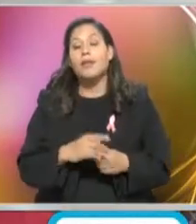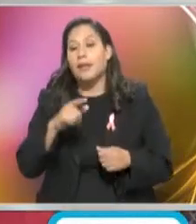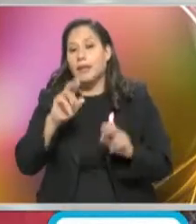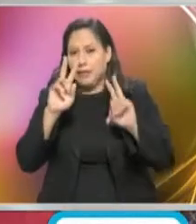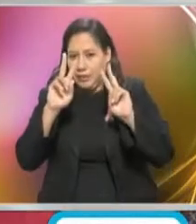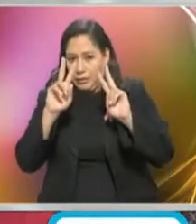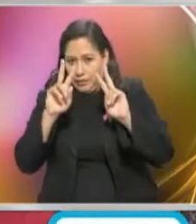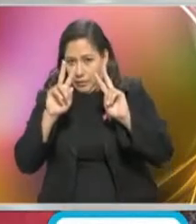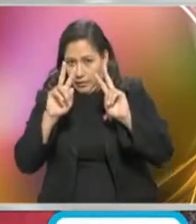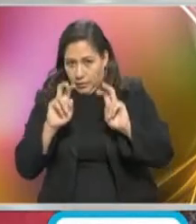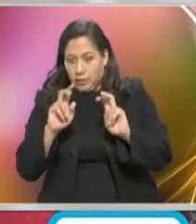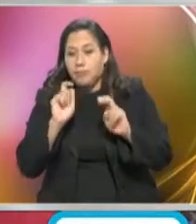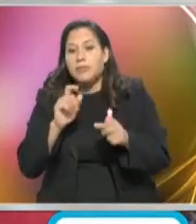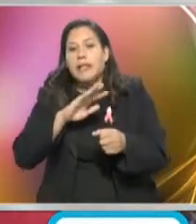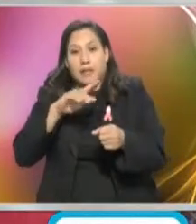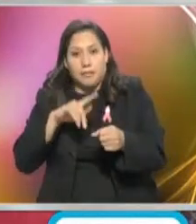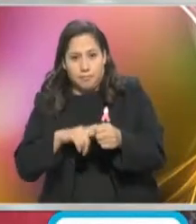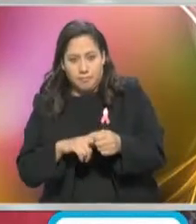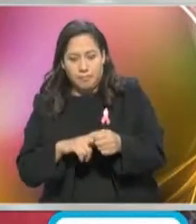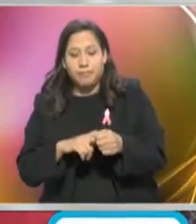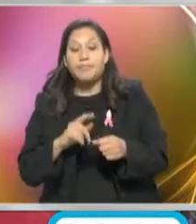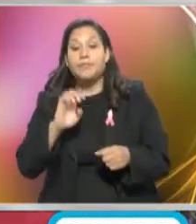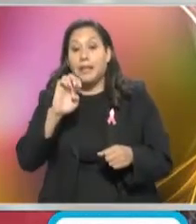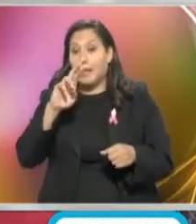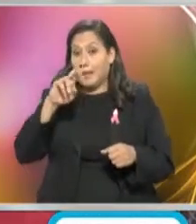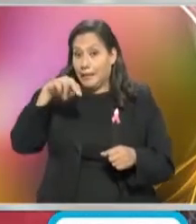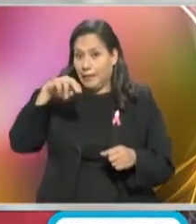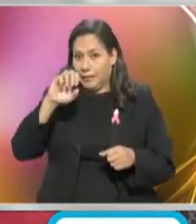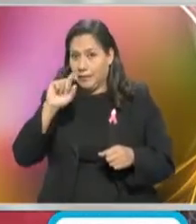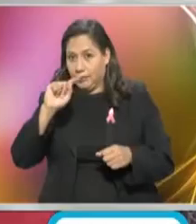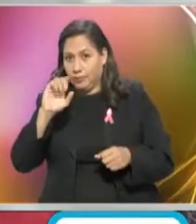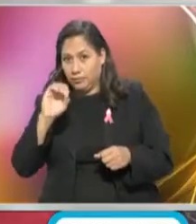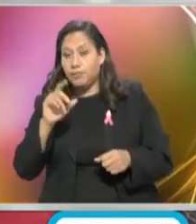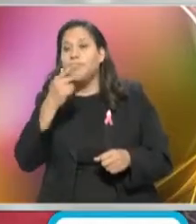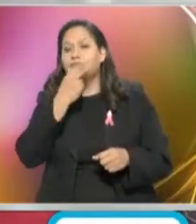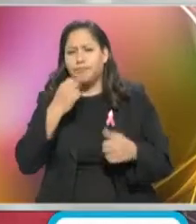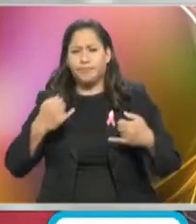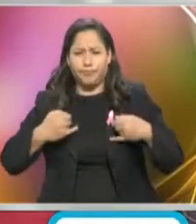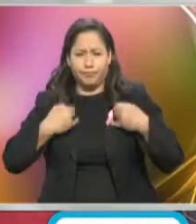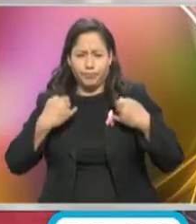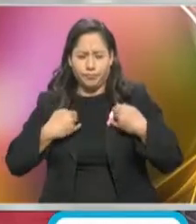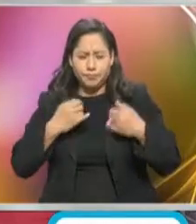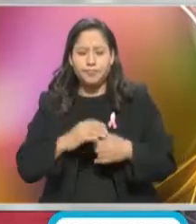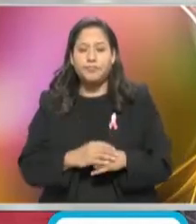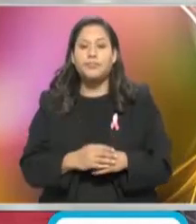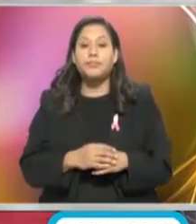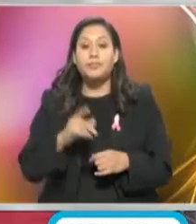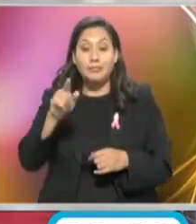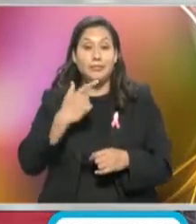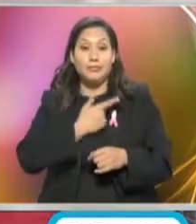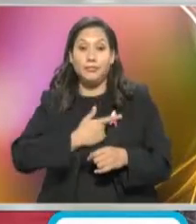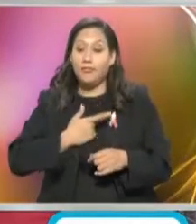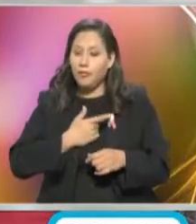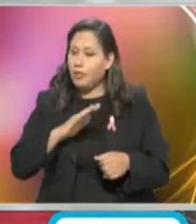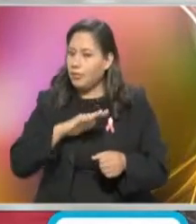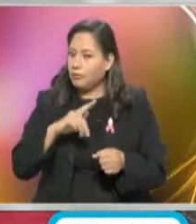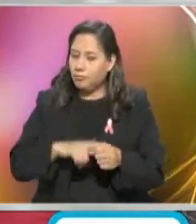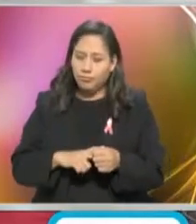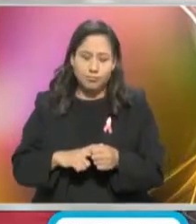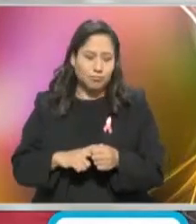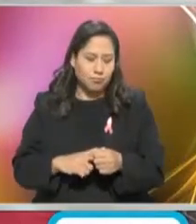Relacionándonos exactamente con las mascotas, Ernesto es un joven que le encantan las